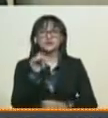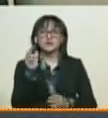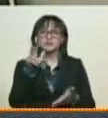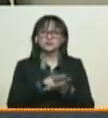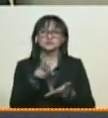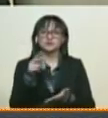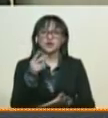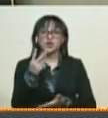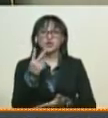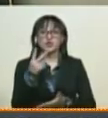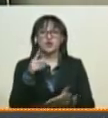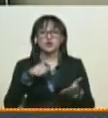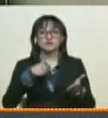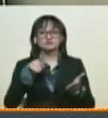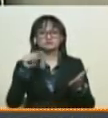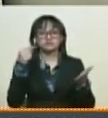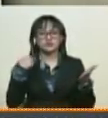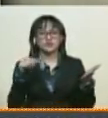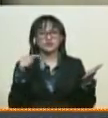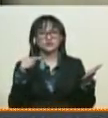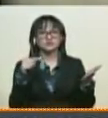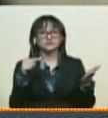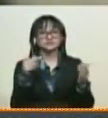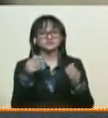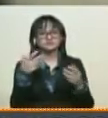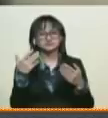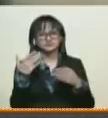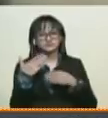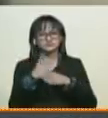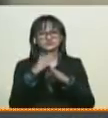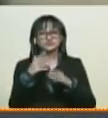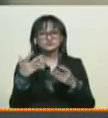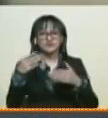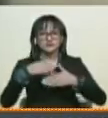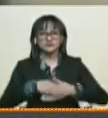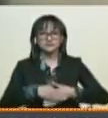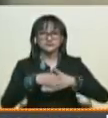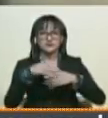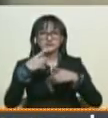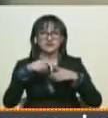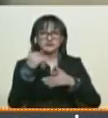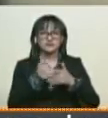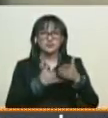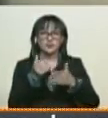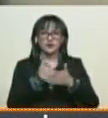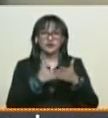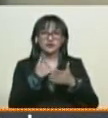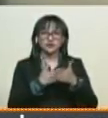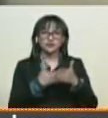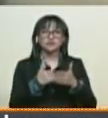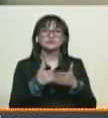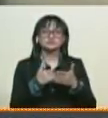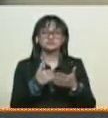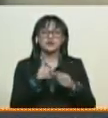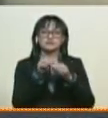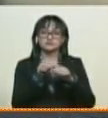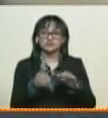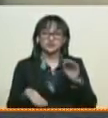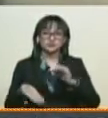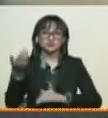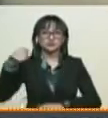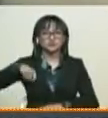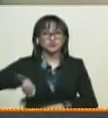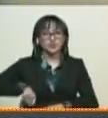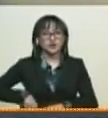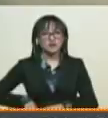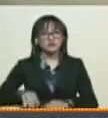aprobación de dos puntos de cuenta, el primero de ellos por el excedente de la recaudación a través de los diferentes medios como el CENIAT, y el otro para cubrir el aumento